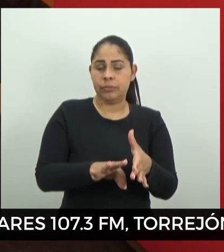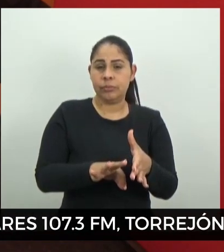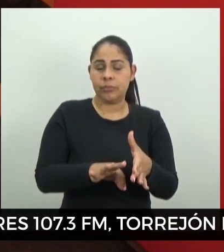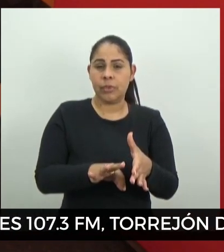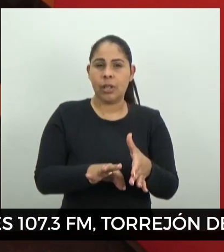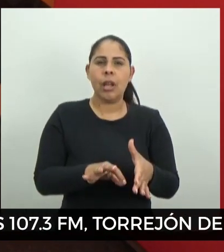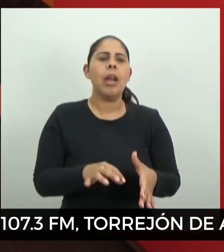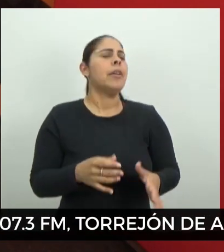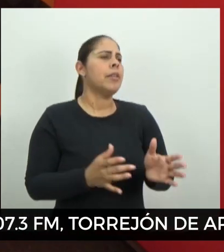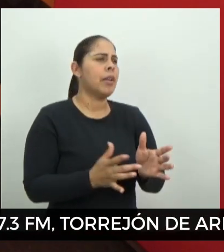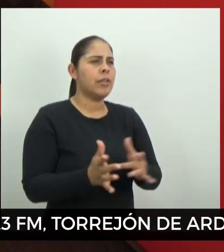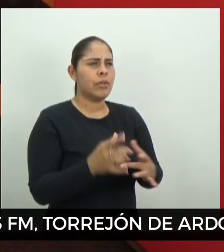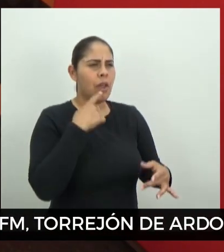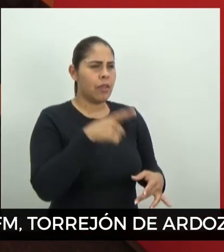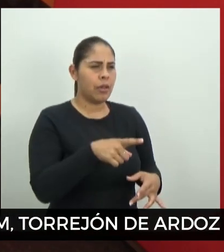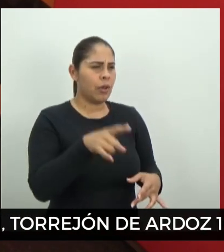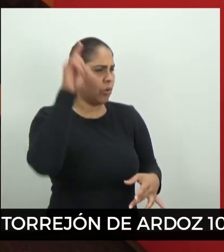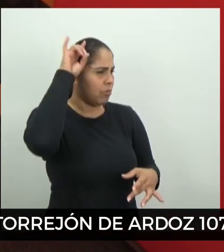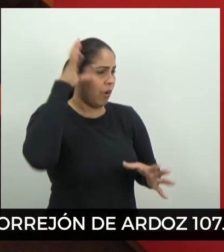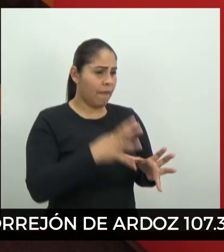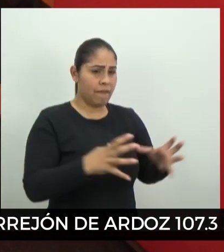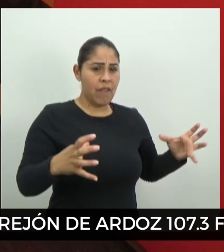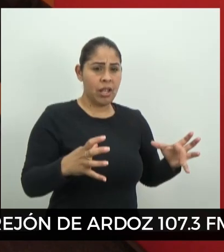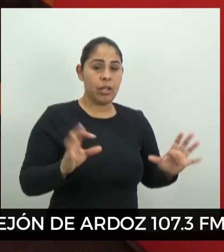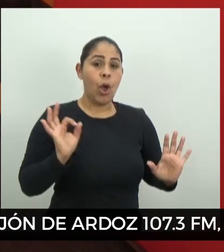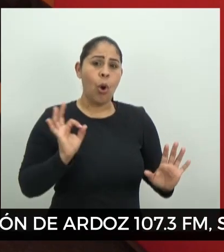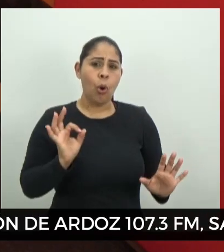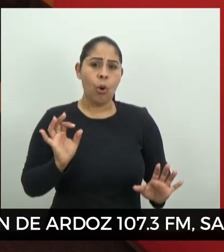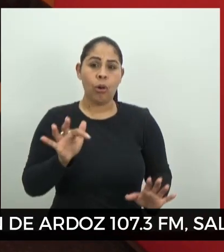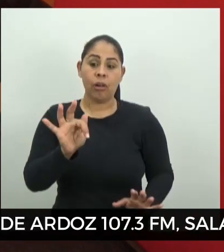la fe era pequeña? Él dijo que la fe era